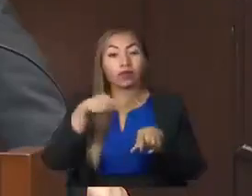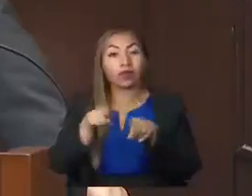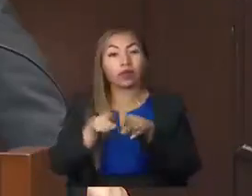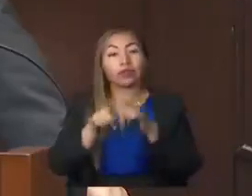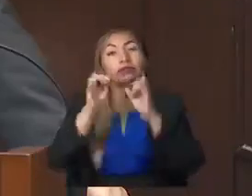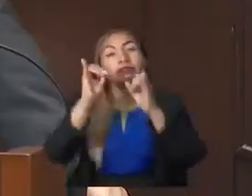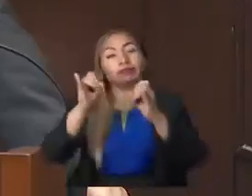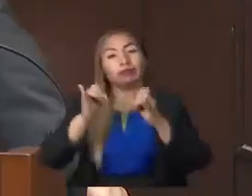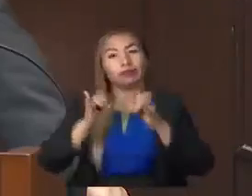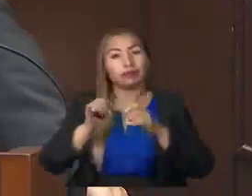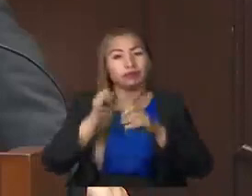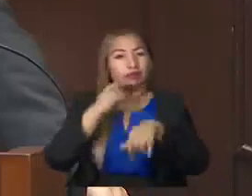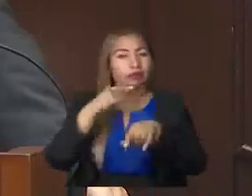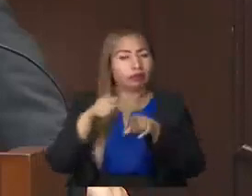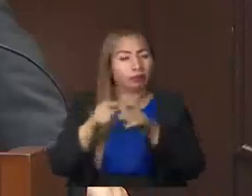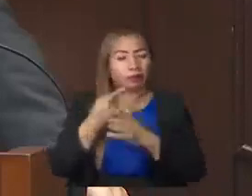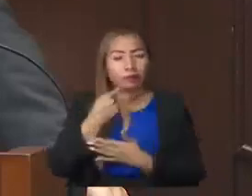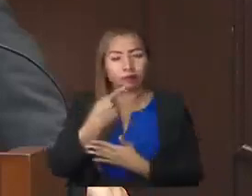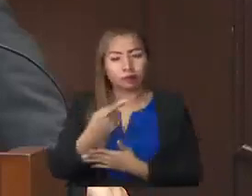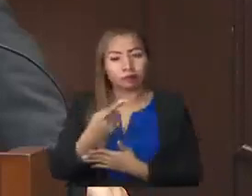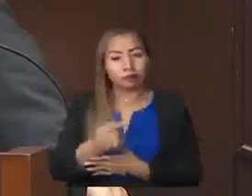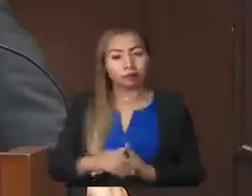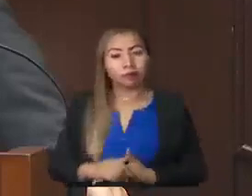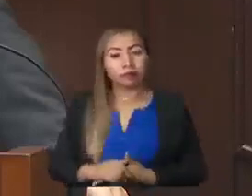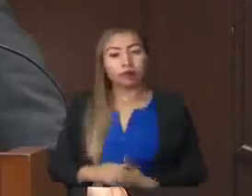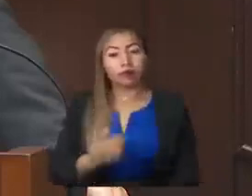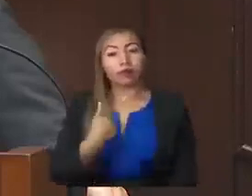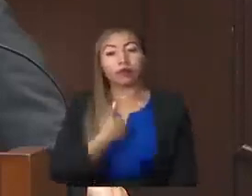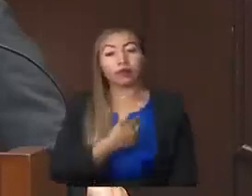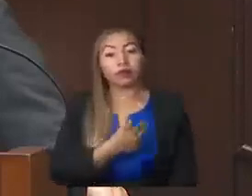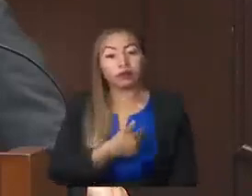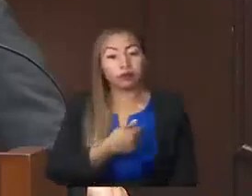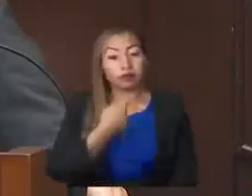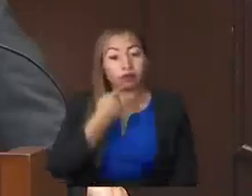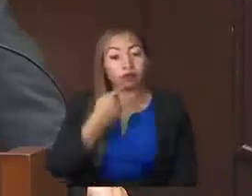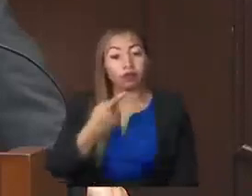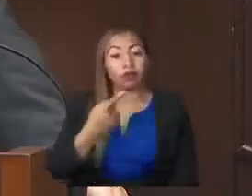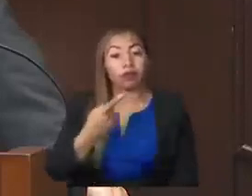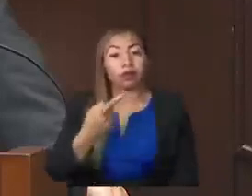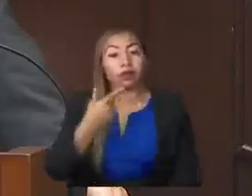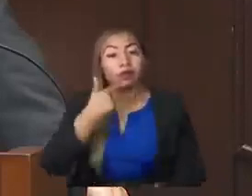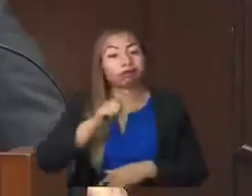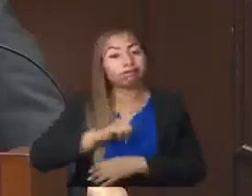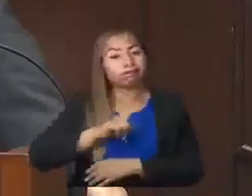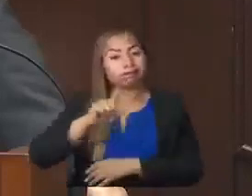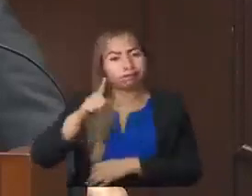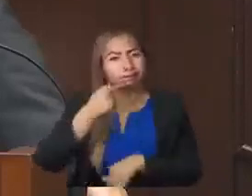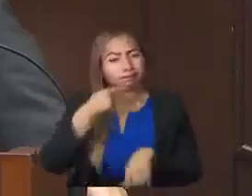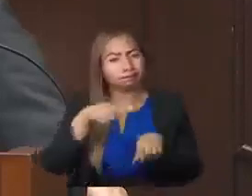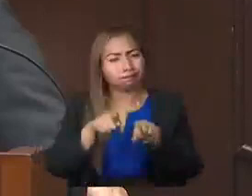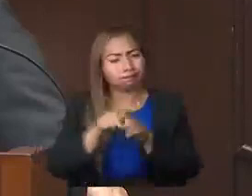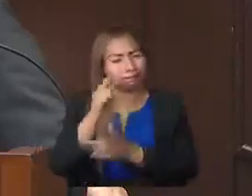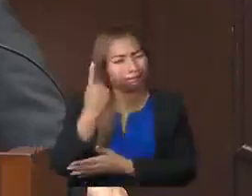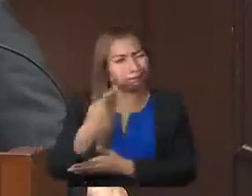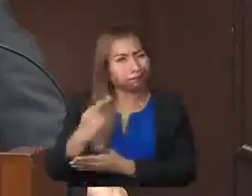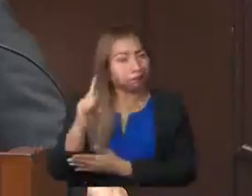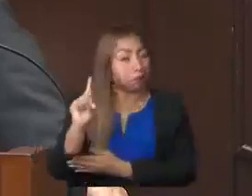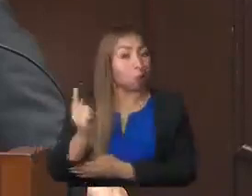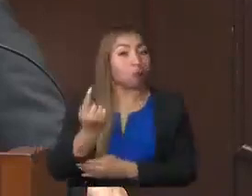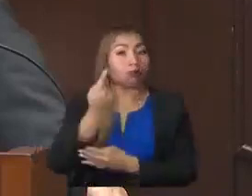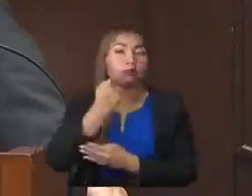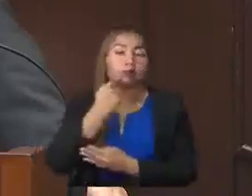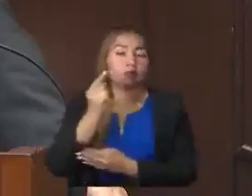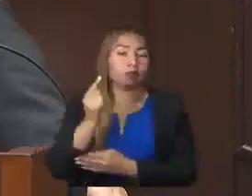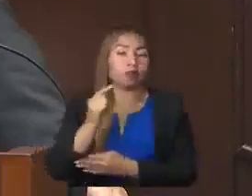institucionalidad. Por ello decidimos no promover un liderazgo único, sino un trabajo